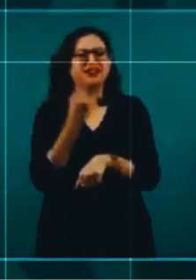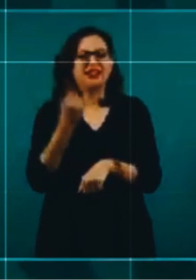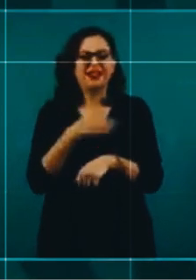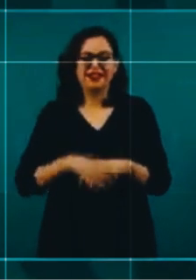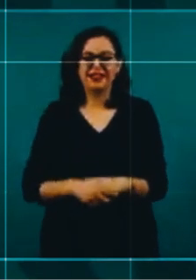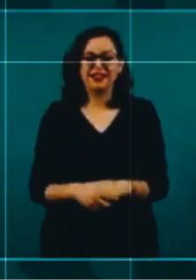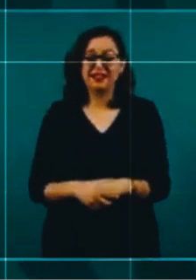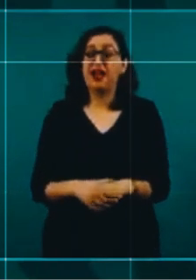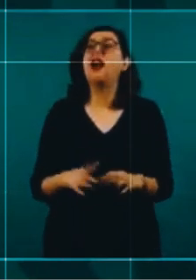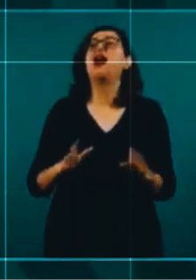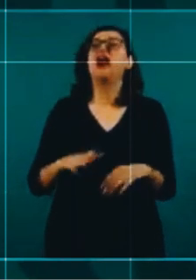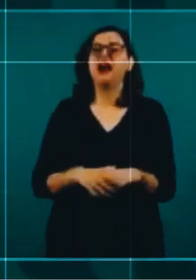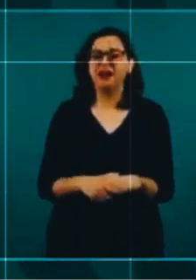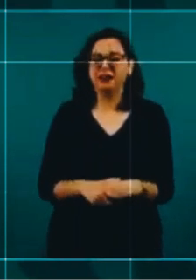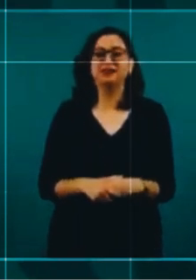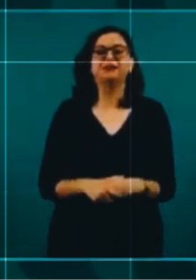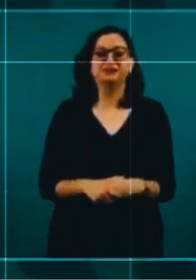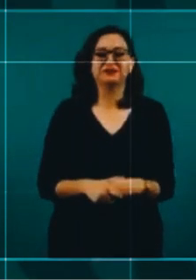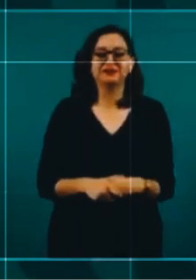Eso es.